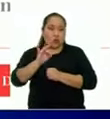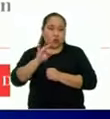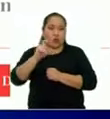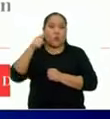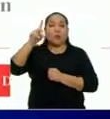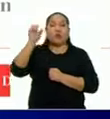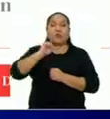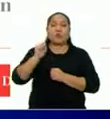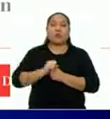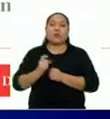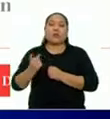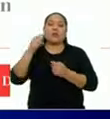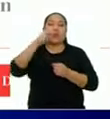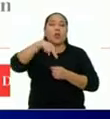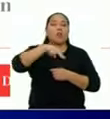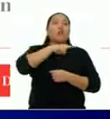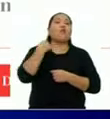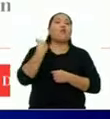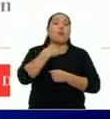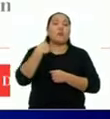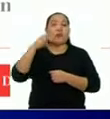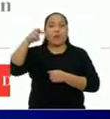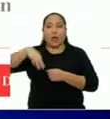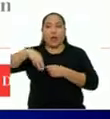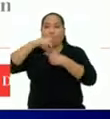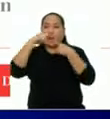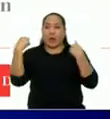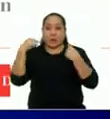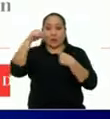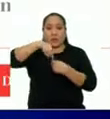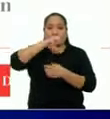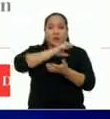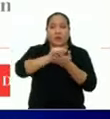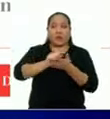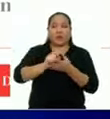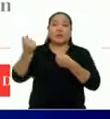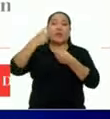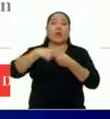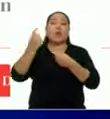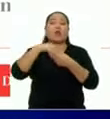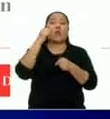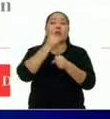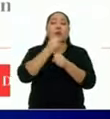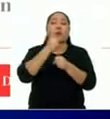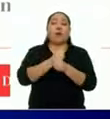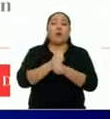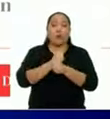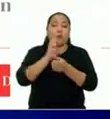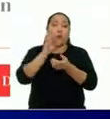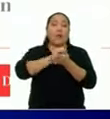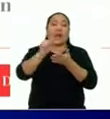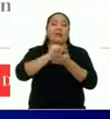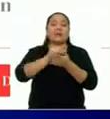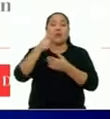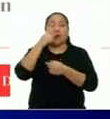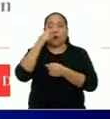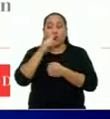de noviembre y marzo. Este mes se están incluyendo los empleos que corresponden al mes de junio,